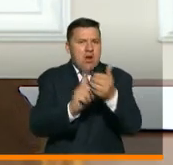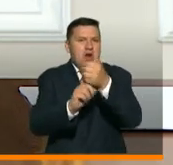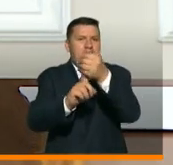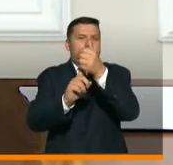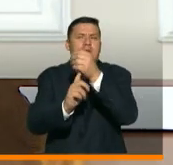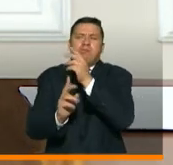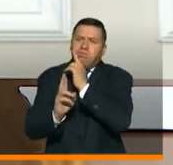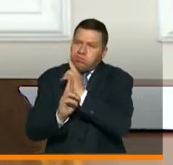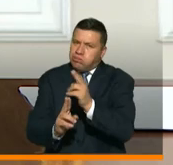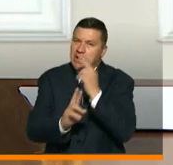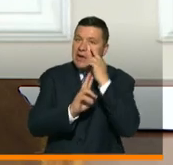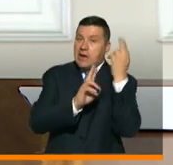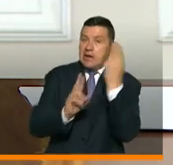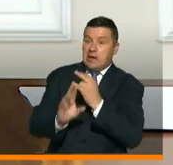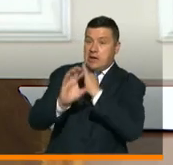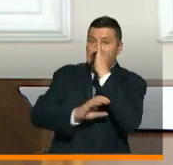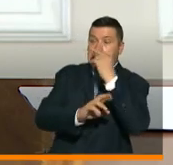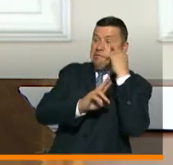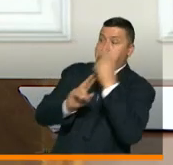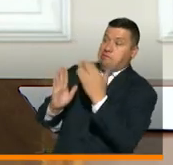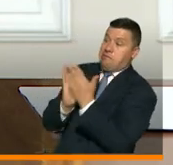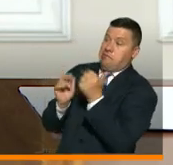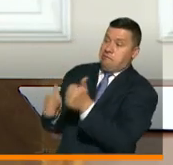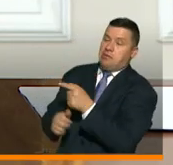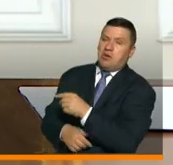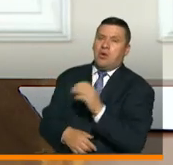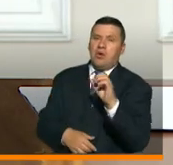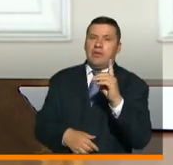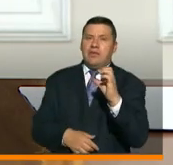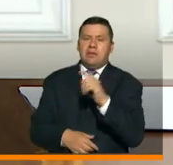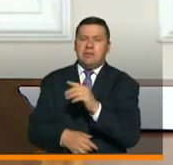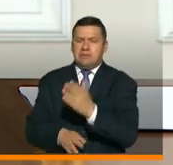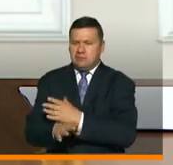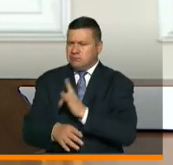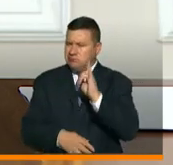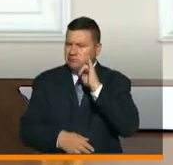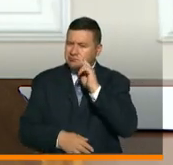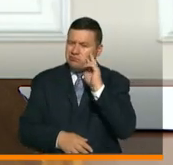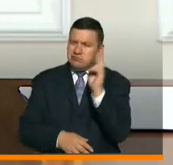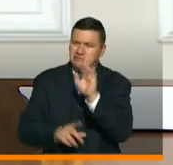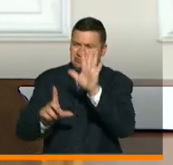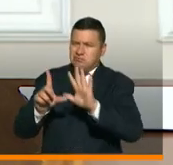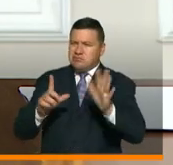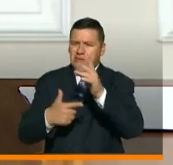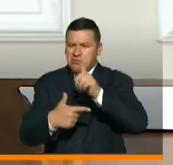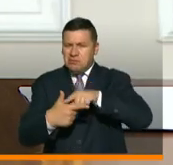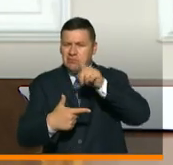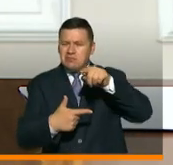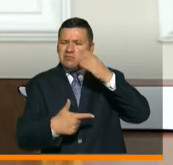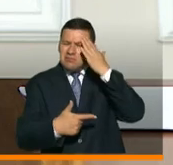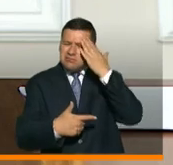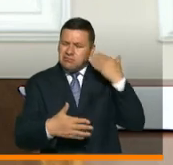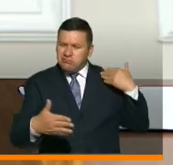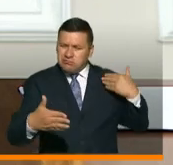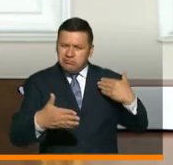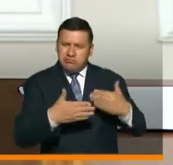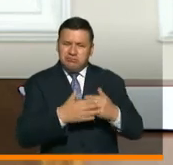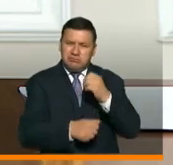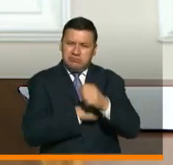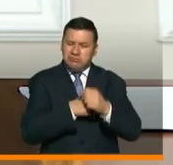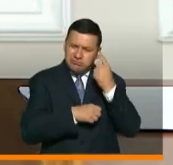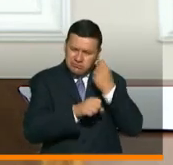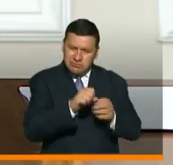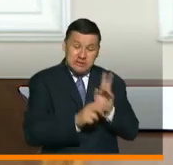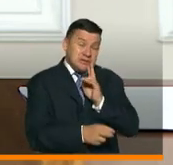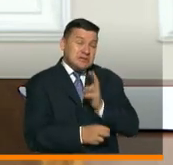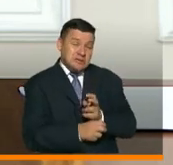además reconocidos por organismos internacionales como la OCDE. Así que antes de escucharla, quiero que ustedes vean cómo es el balance de este año de